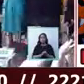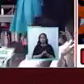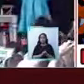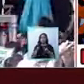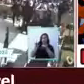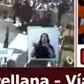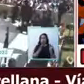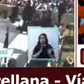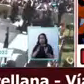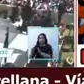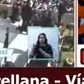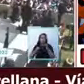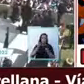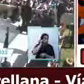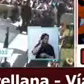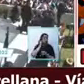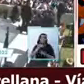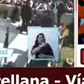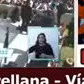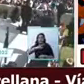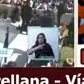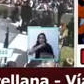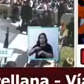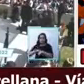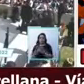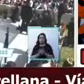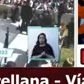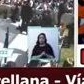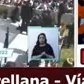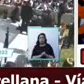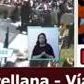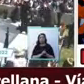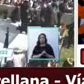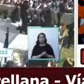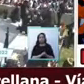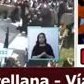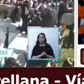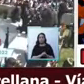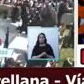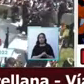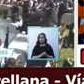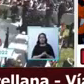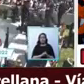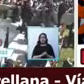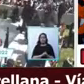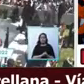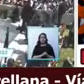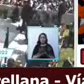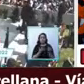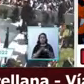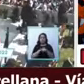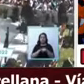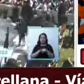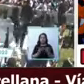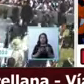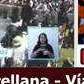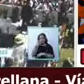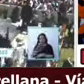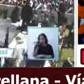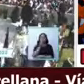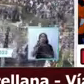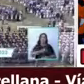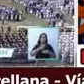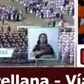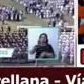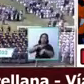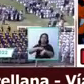primeros 365 días de mandato de la primera mujer gobernante en el país. ¿Qué ha pasado? Hay que destacar eso, ¿eh? ¿Sí? En los